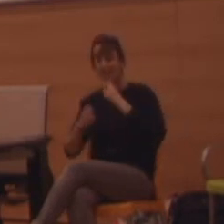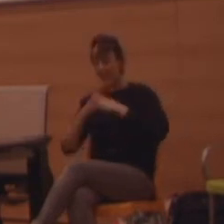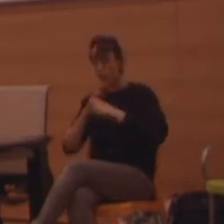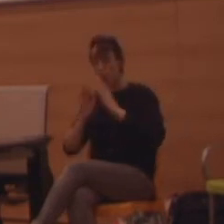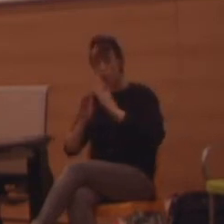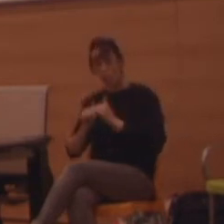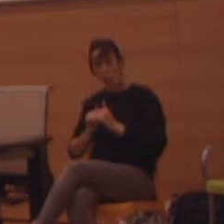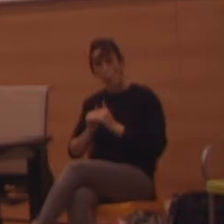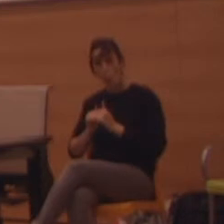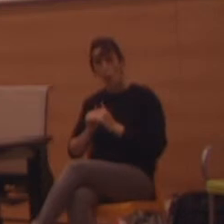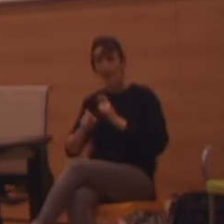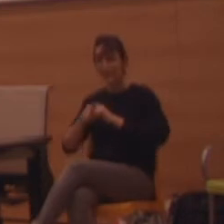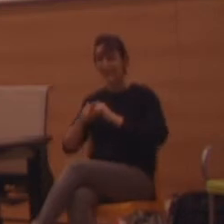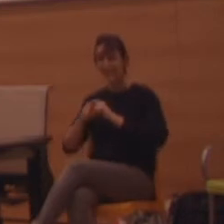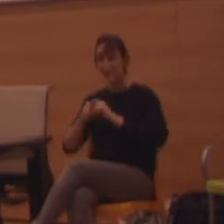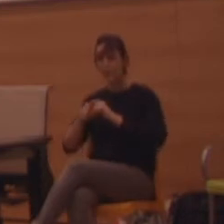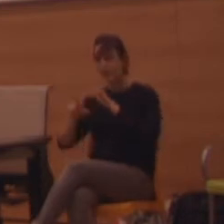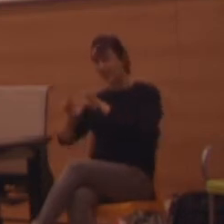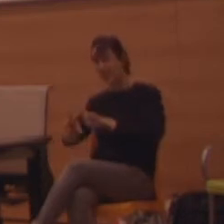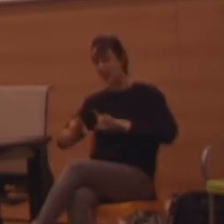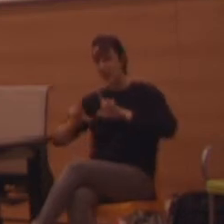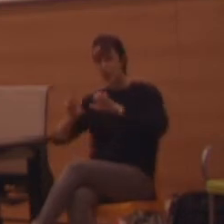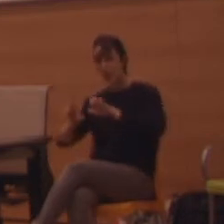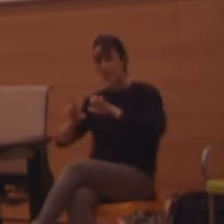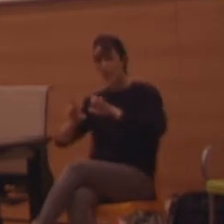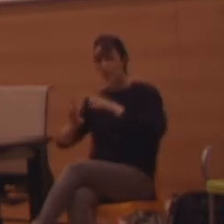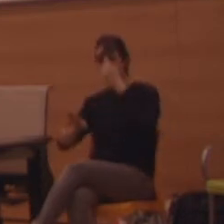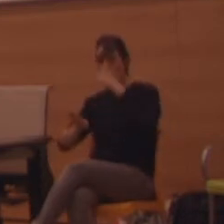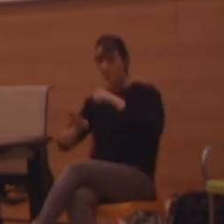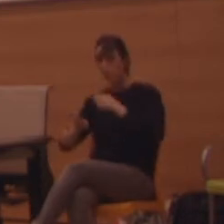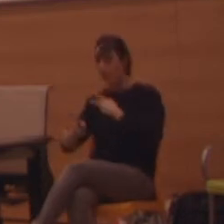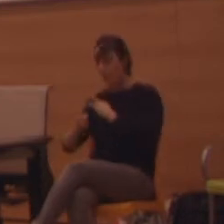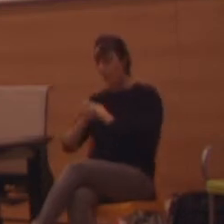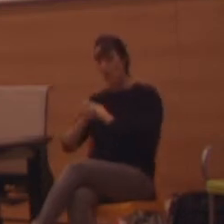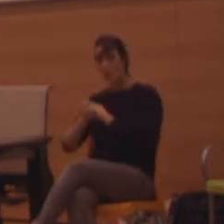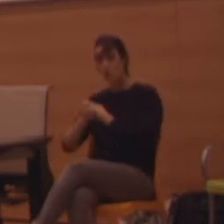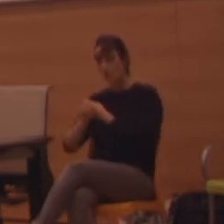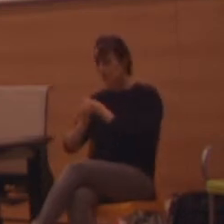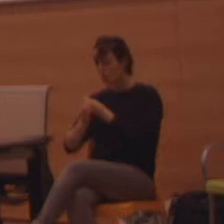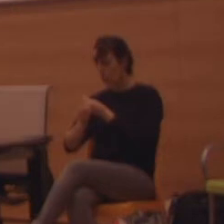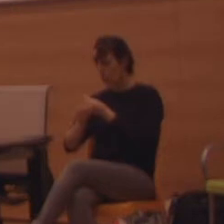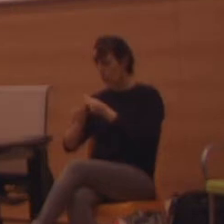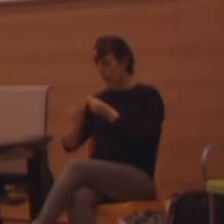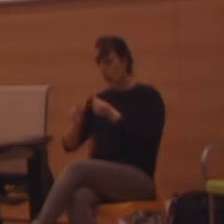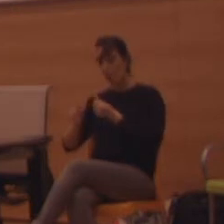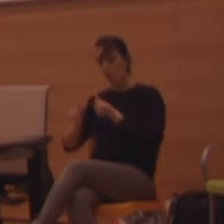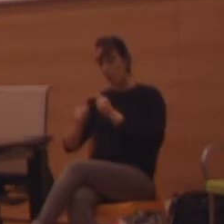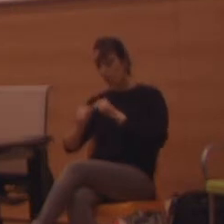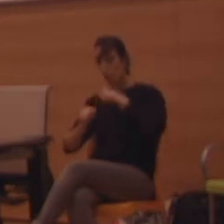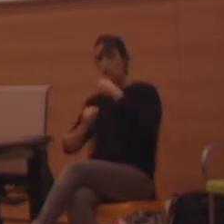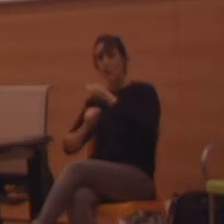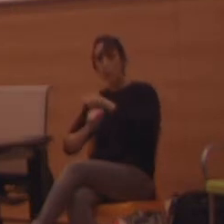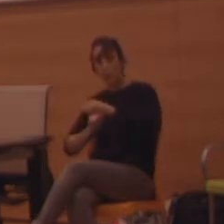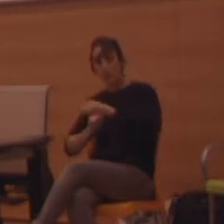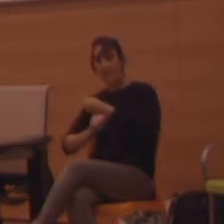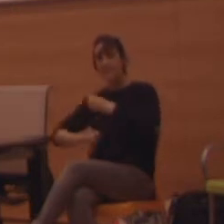lesión, vemos en las radiografías las deformidades que hay y huesos que prácticamente han desaparecido como consecuencia de las neuropatías